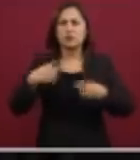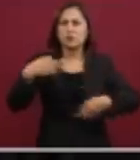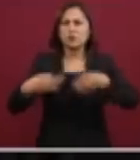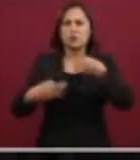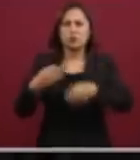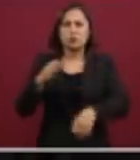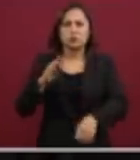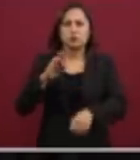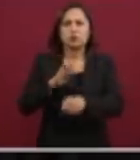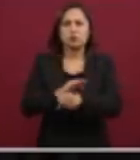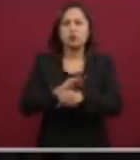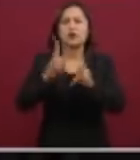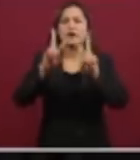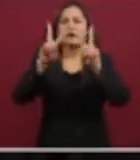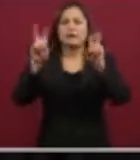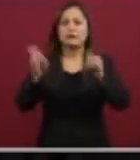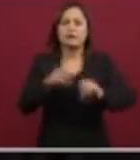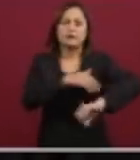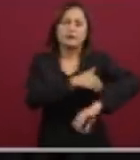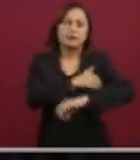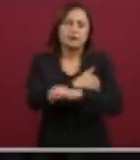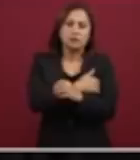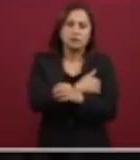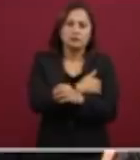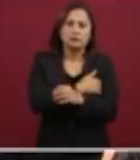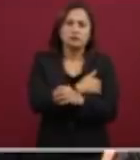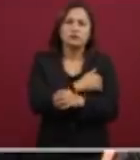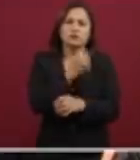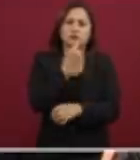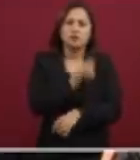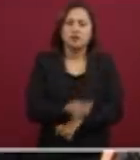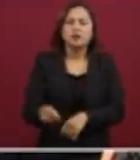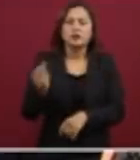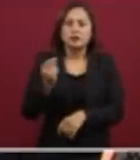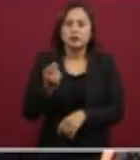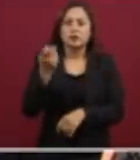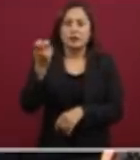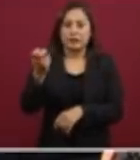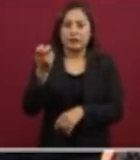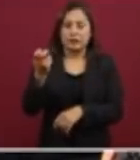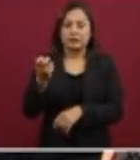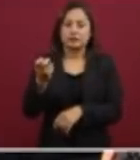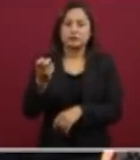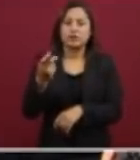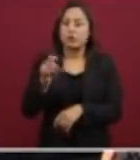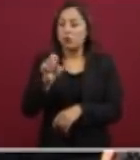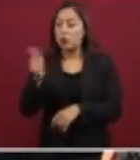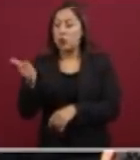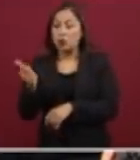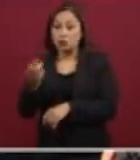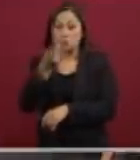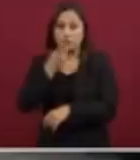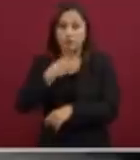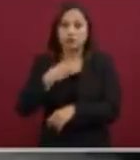estancias infantiles. De eso sí sabía. De lo que me está comentando, no, pero lo vamos a investigar. Muchas gracias.